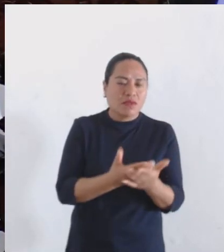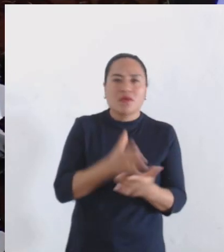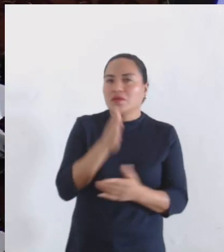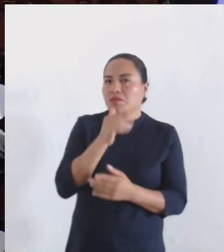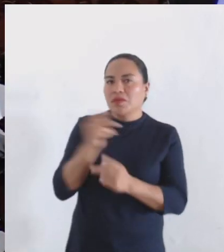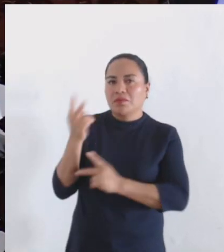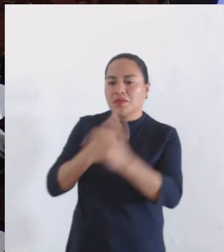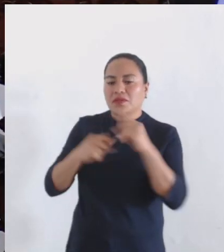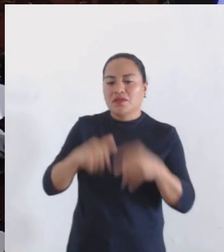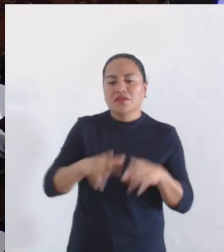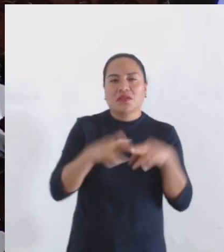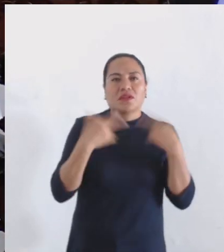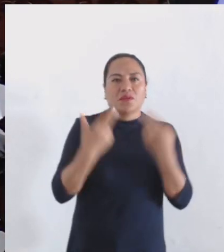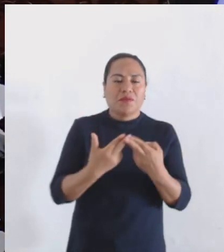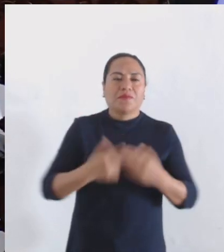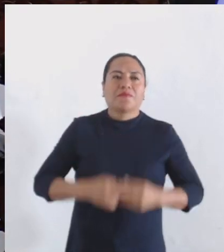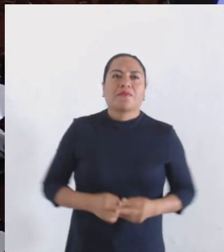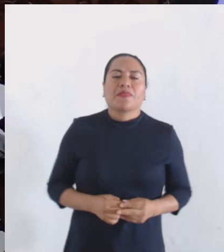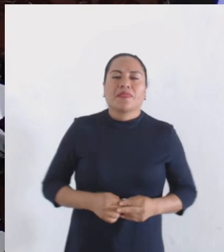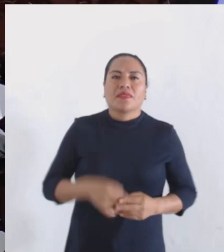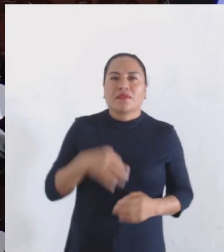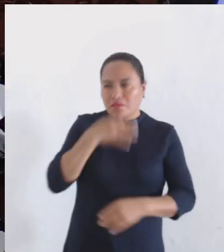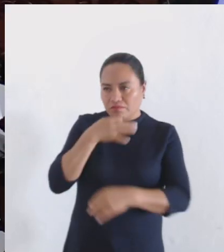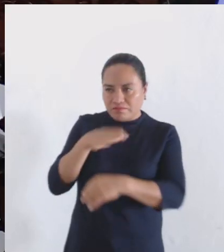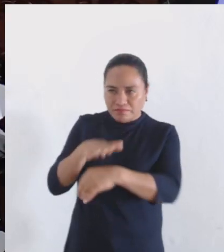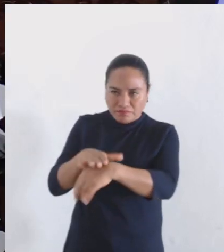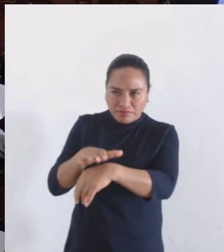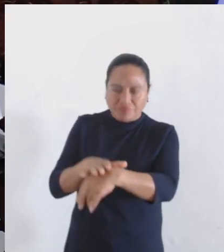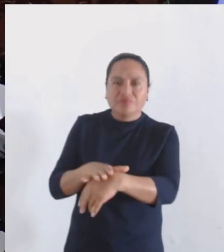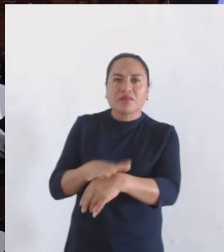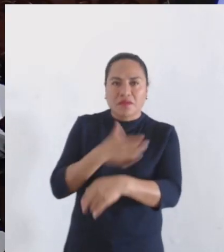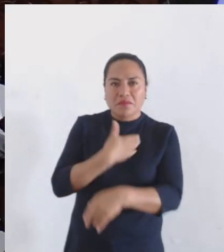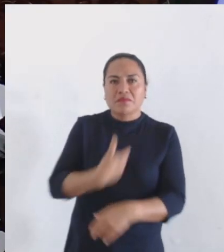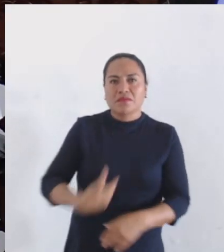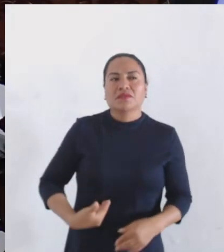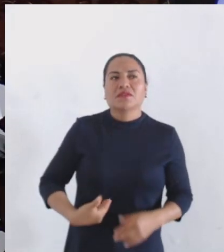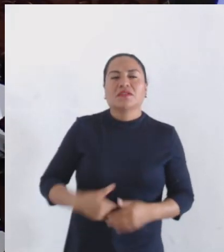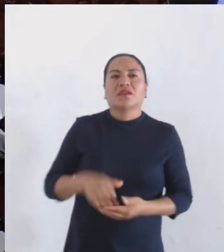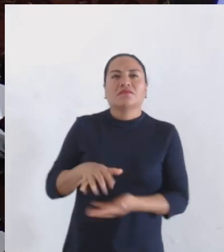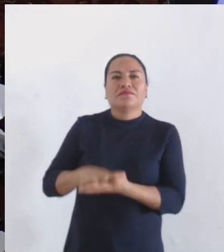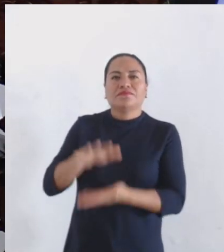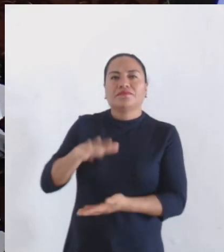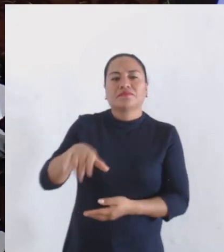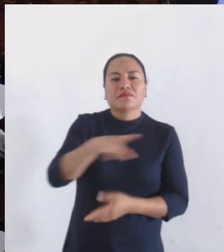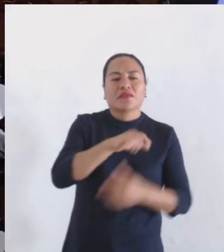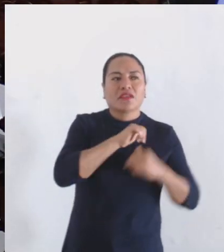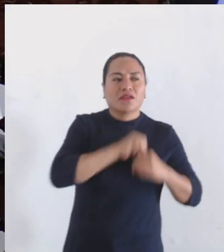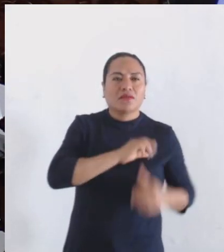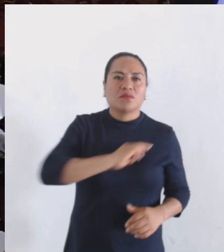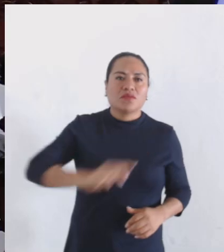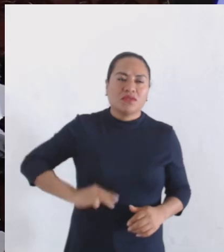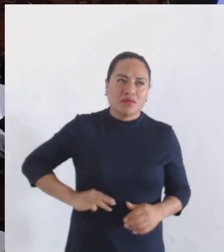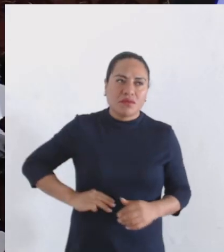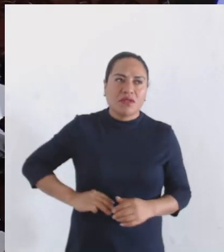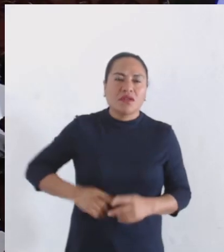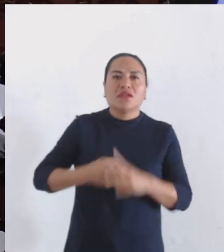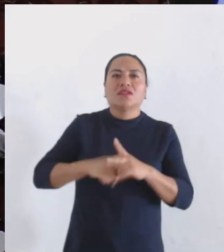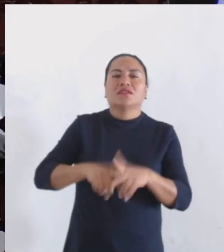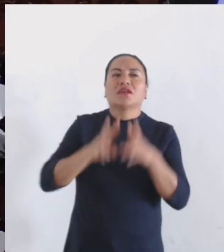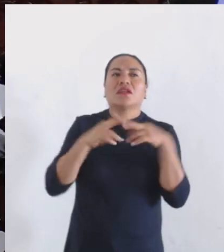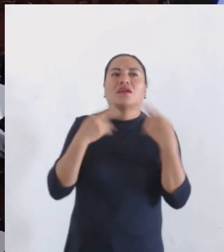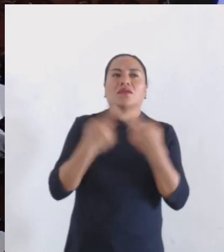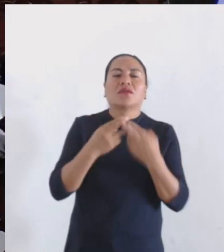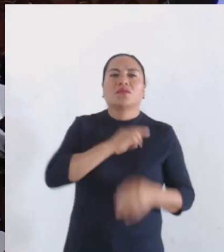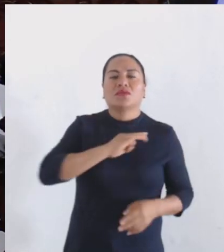imposibilitados de asistir a esta sesión. En tal virtud, le informo, señor Presidente, que existe quórum para instalar la presente